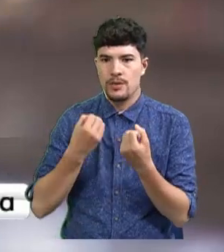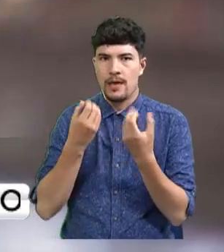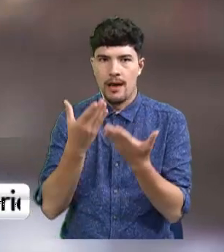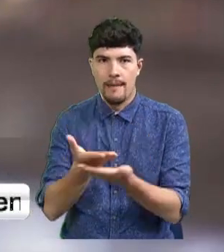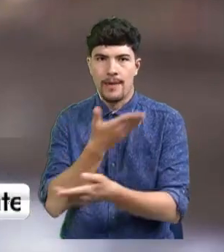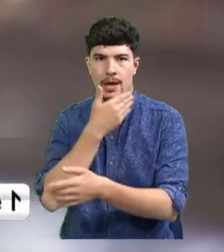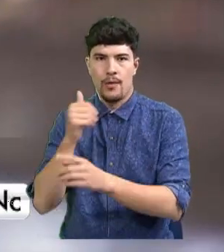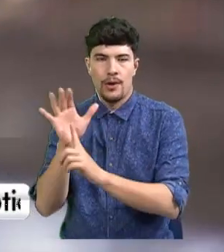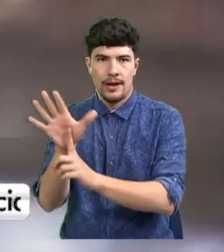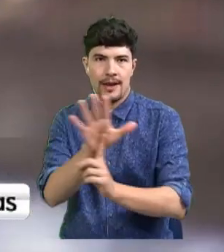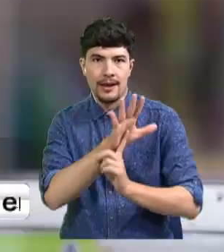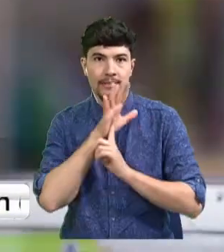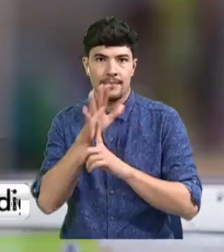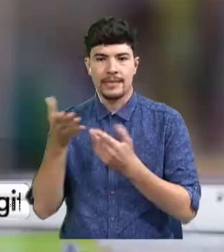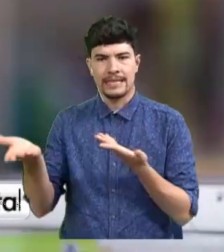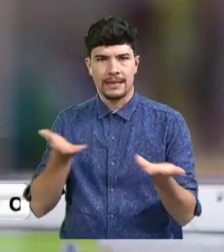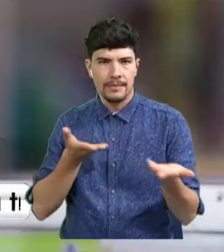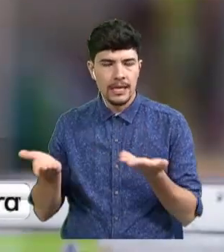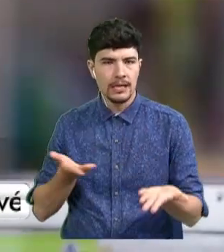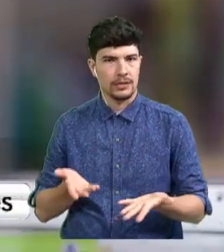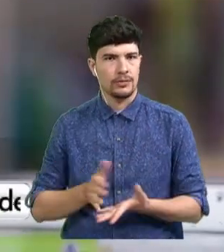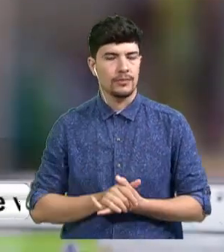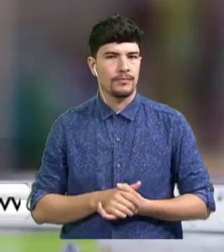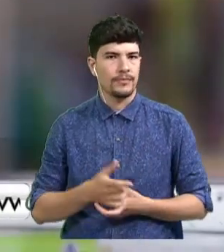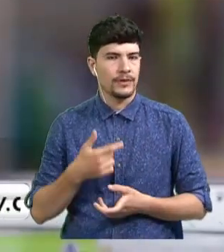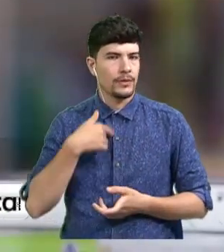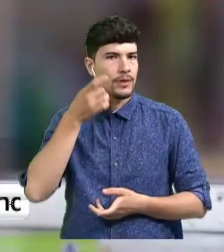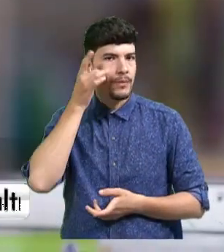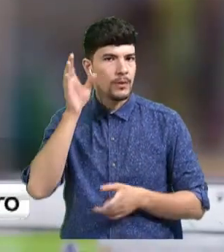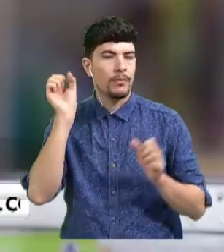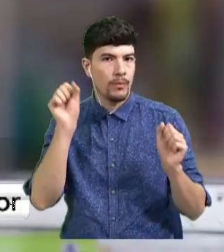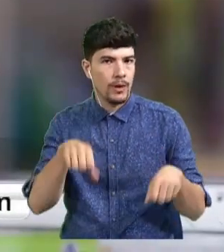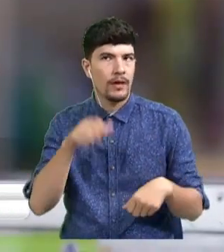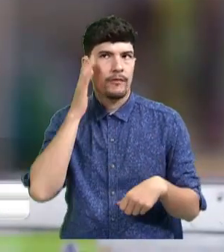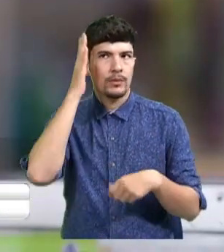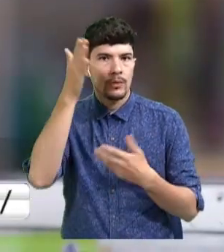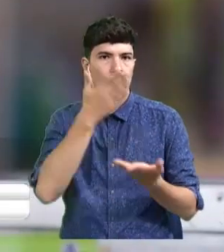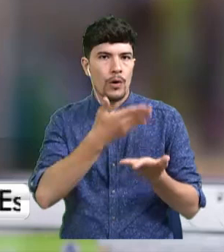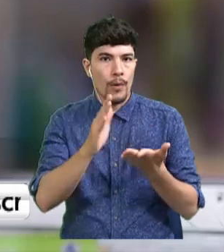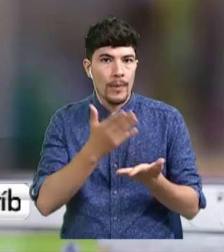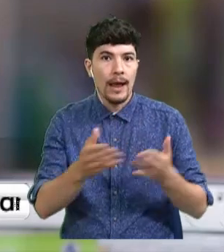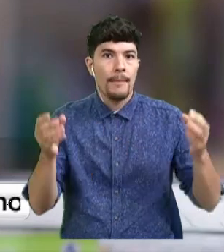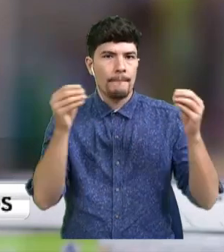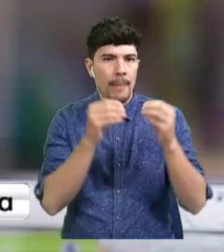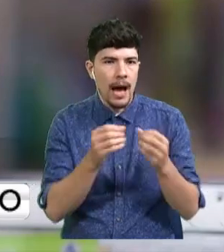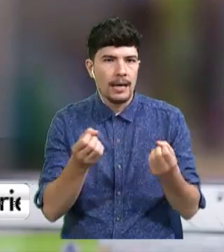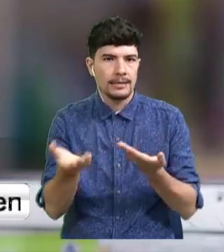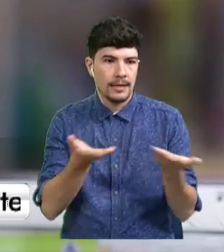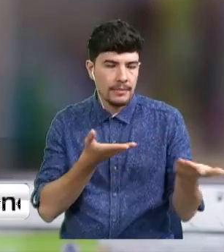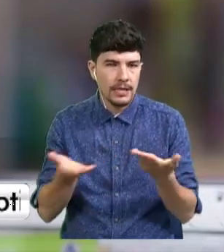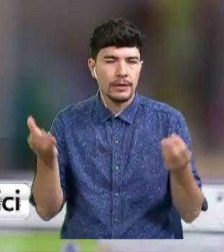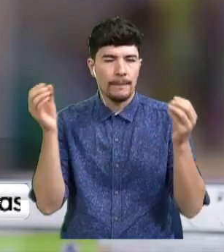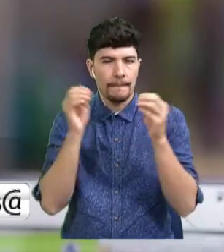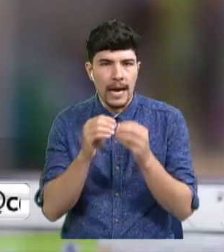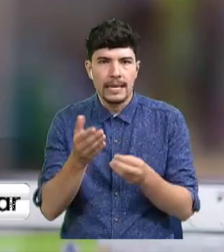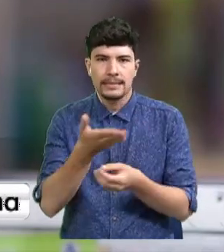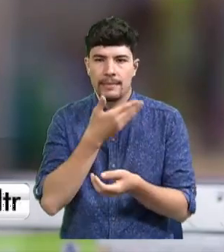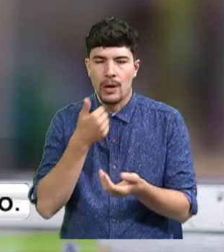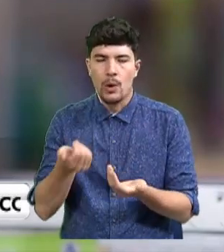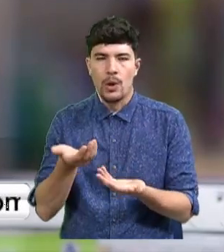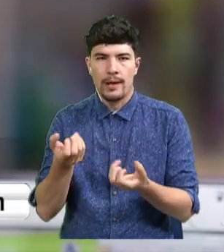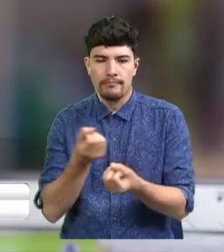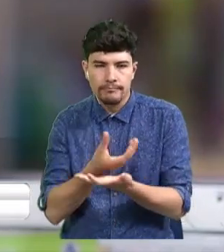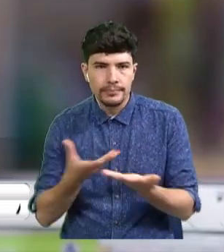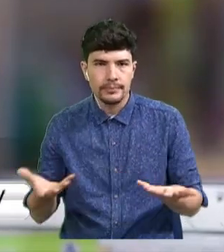a mi negocio. Voy de pronto a poder comprar más surtido, prestar un mejor servicio